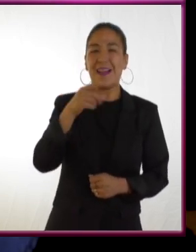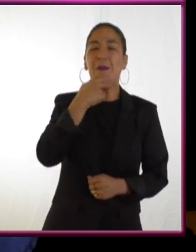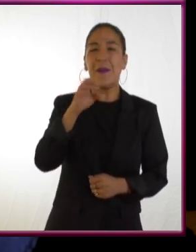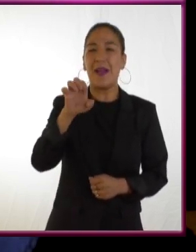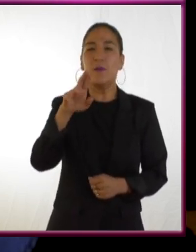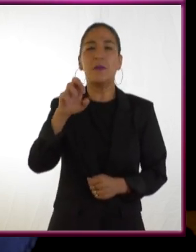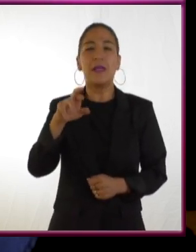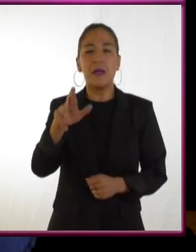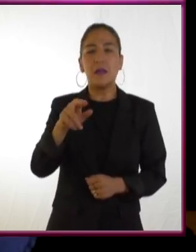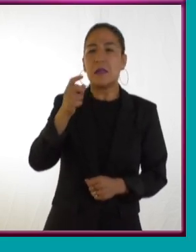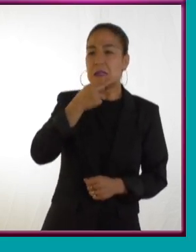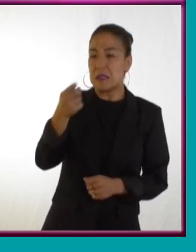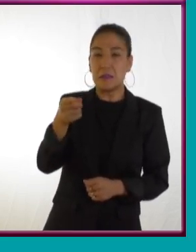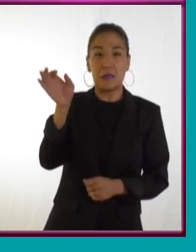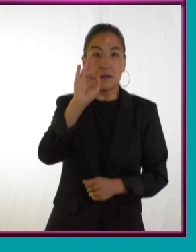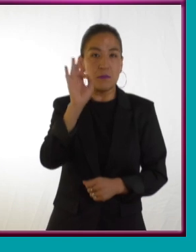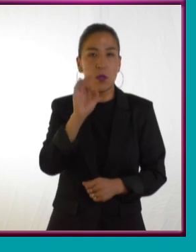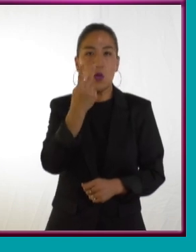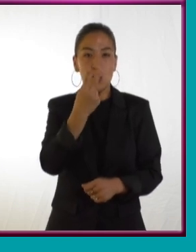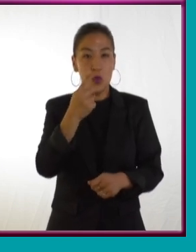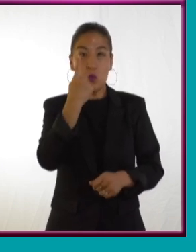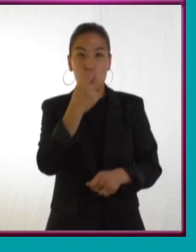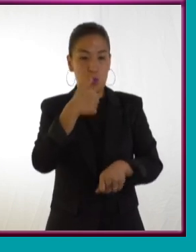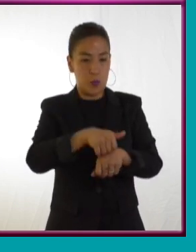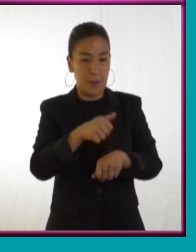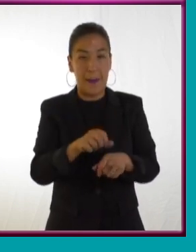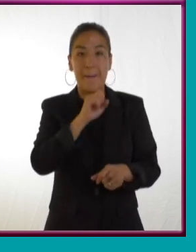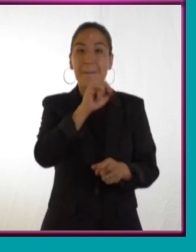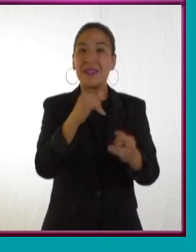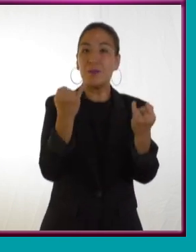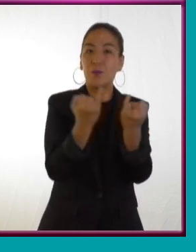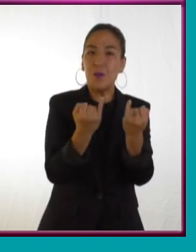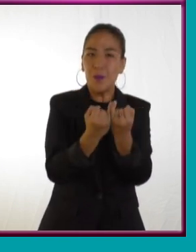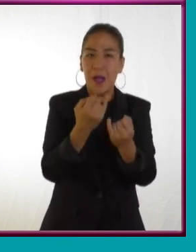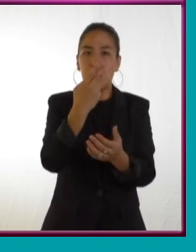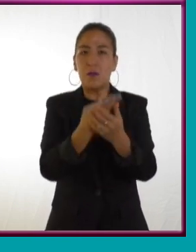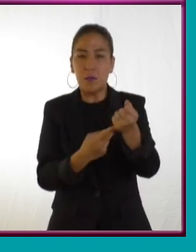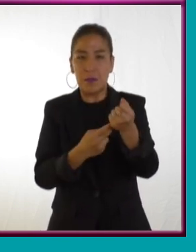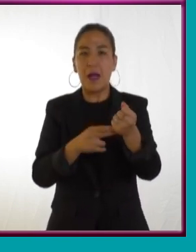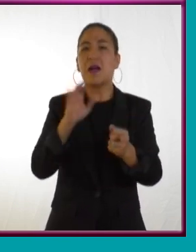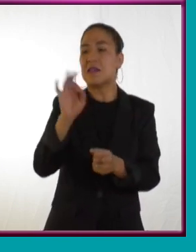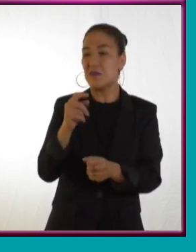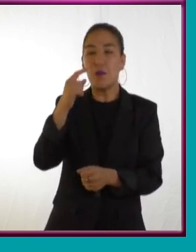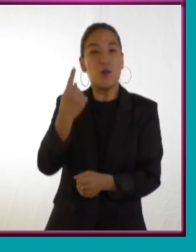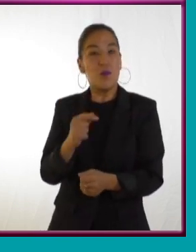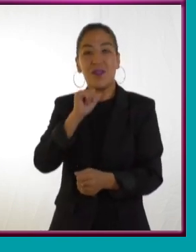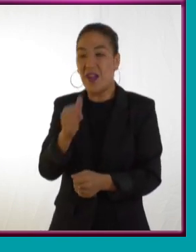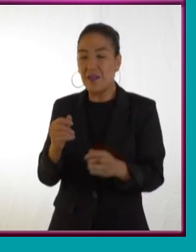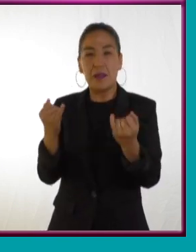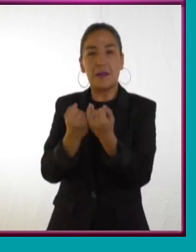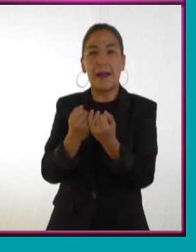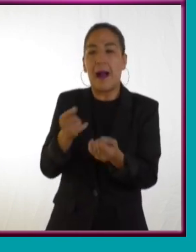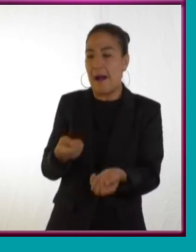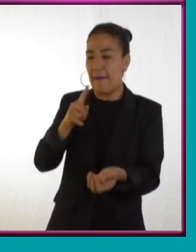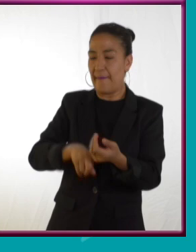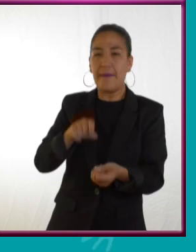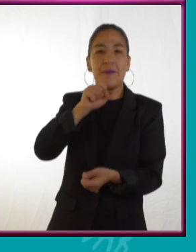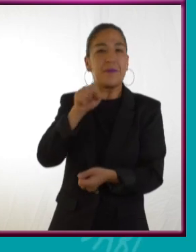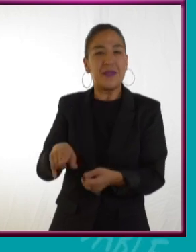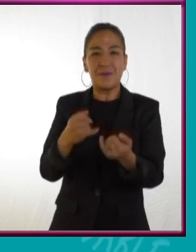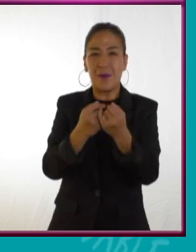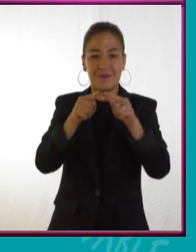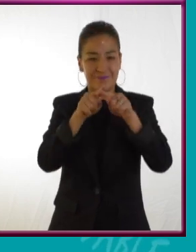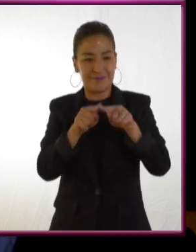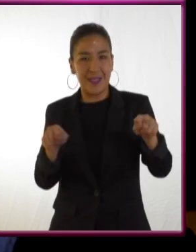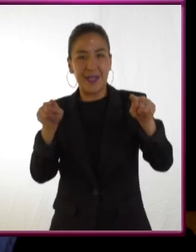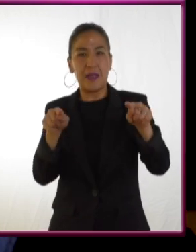que un vértice es par si a él llegan un número par de aristas o trayectorias y que es impar si el número de aristas que llegan a